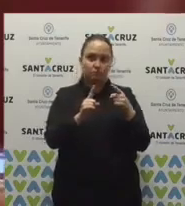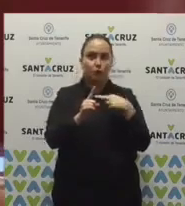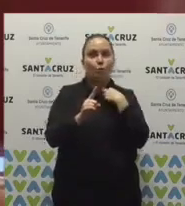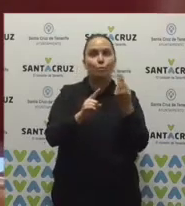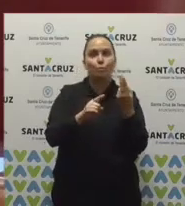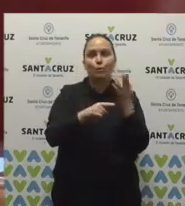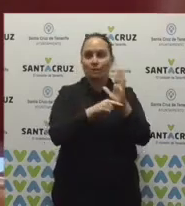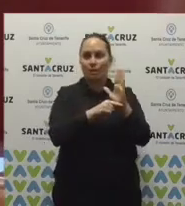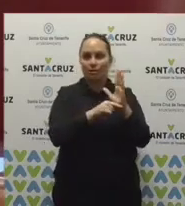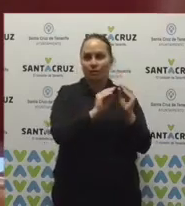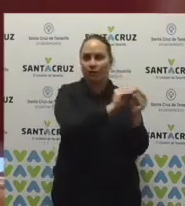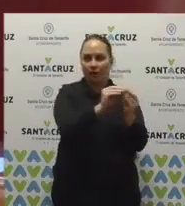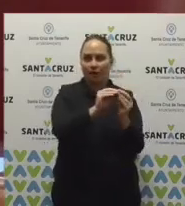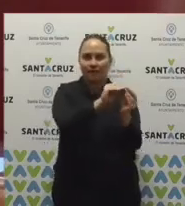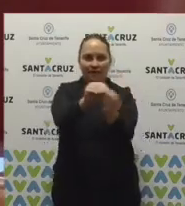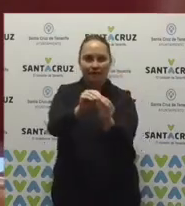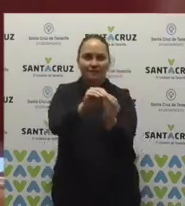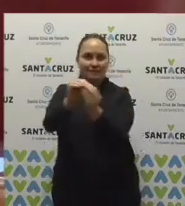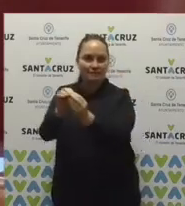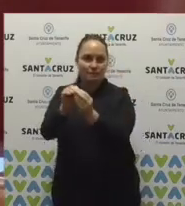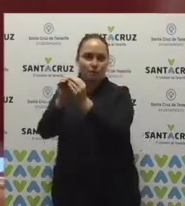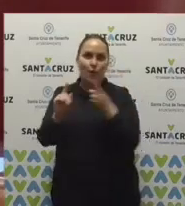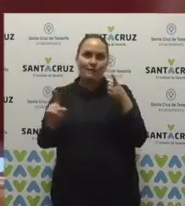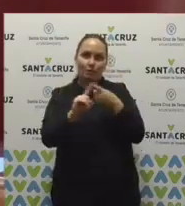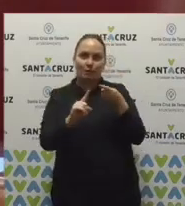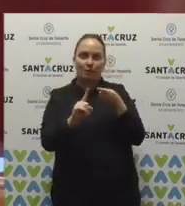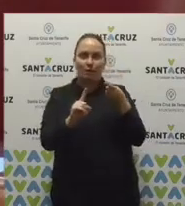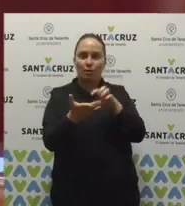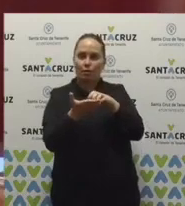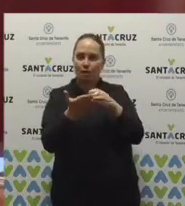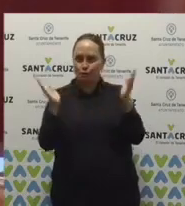con el fin de que no haya ninguna duda finalmente